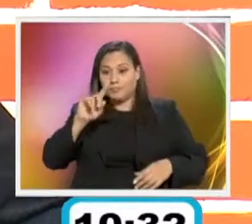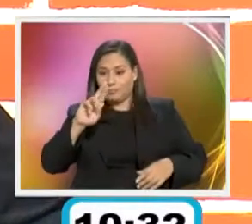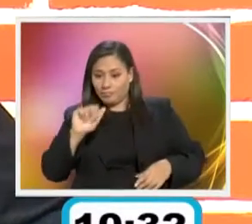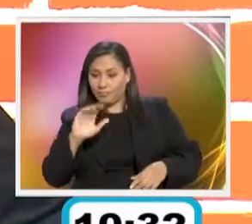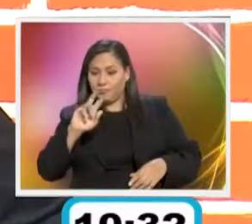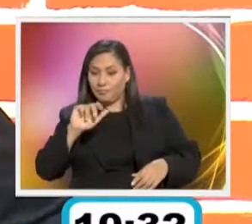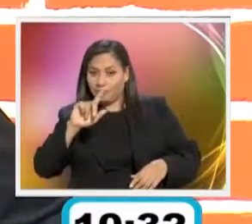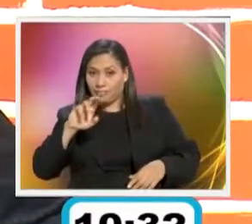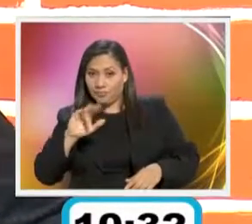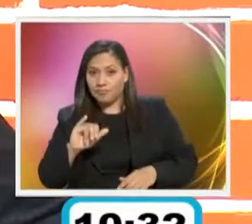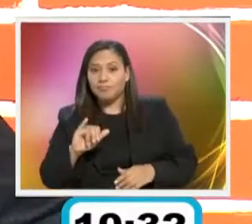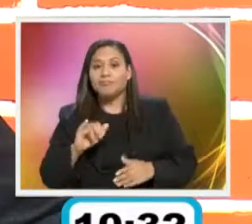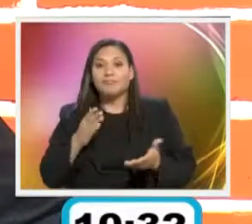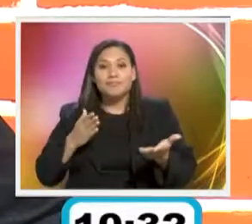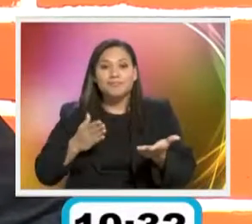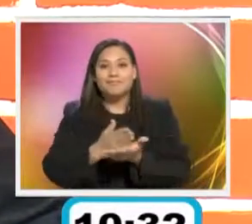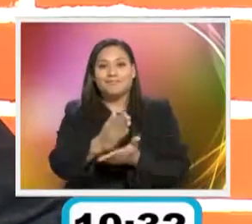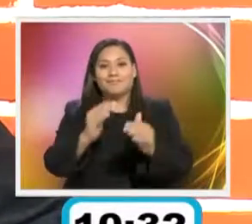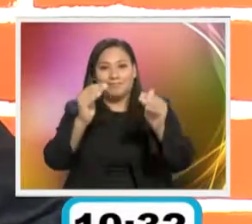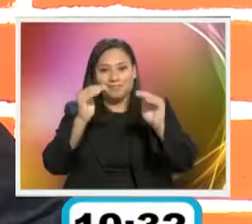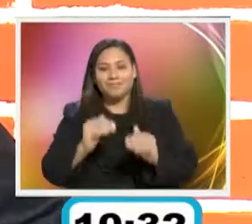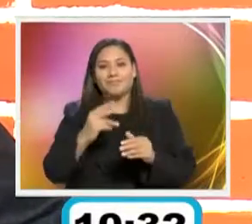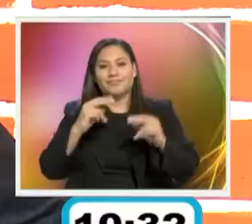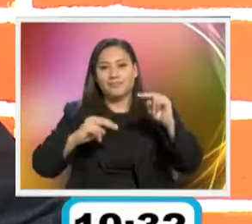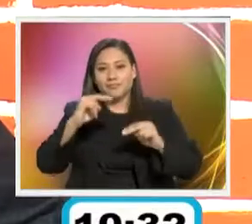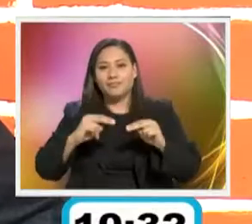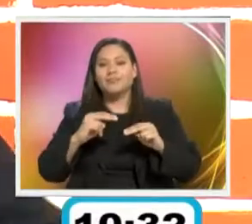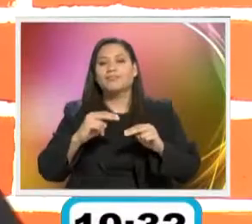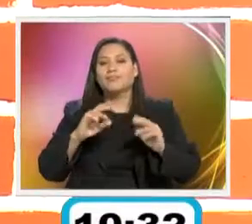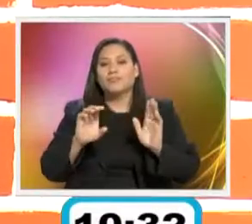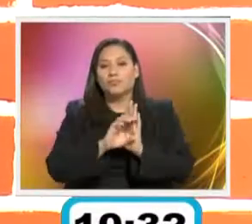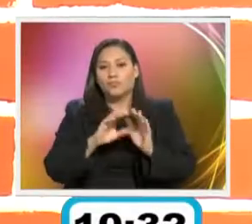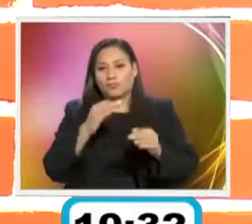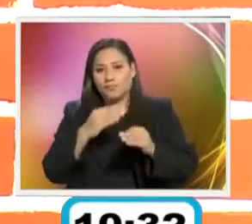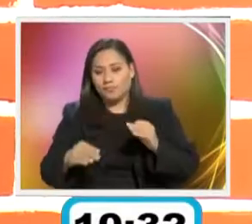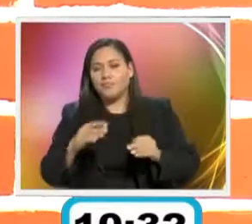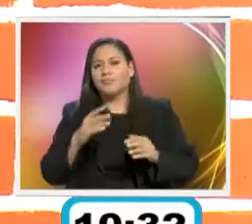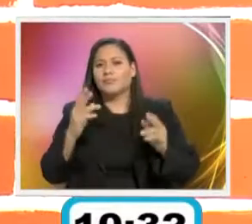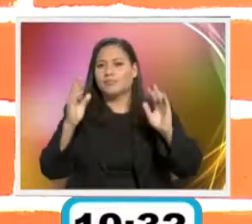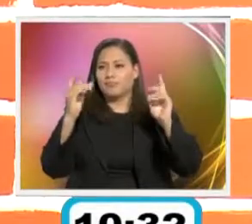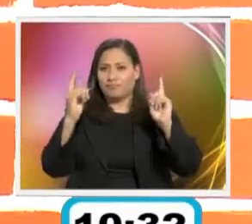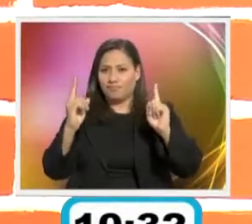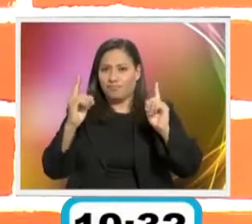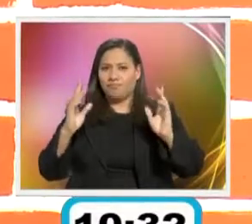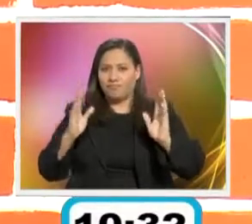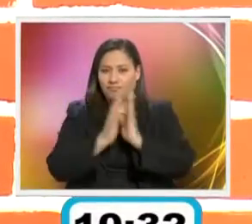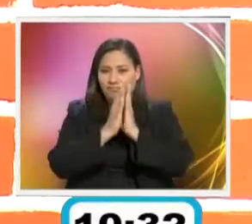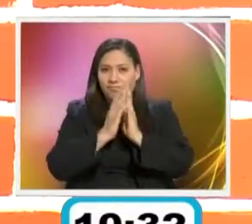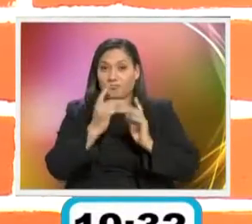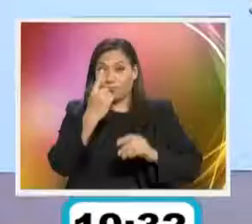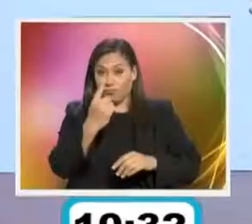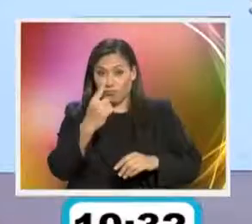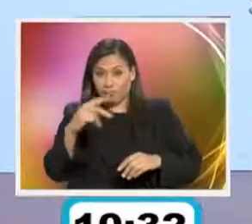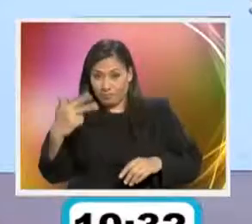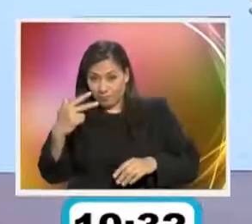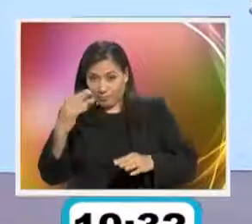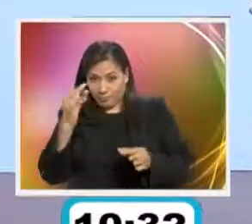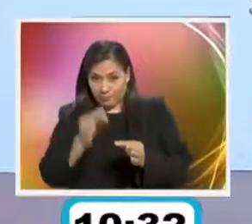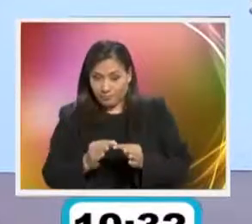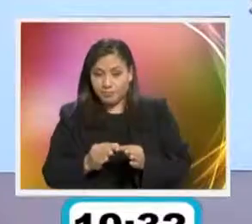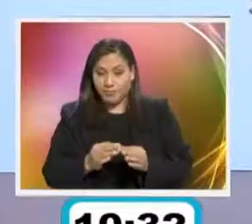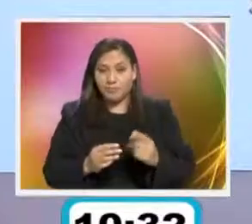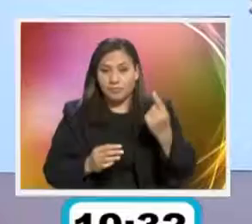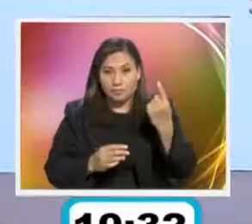Valencia pasa a la siguiente fase, a los cuartos de final. Se estará enfrentando a la 1-13, con esa exactitud. Se